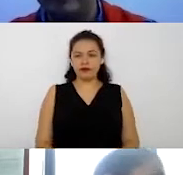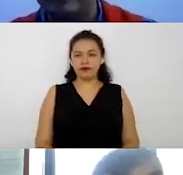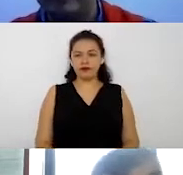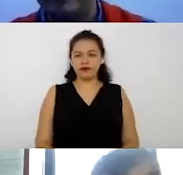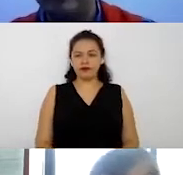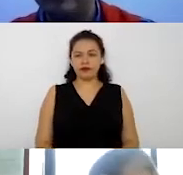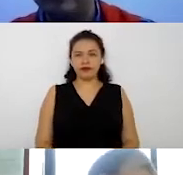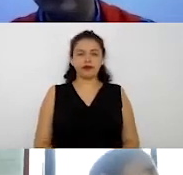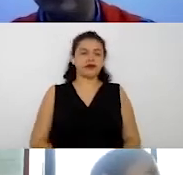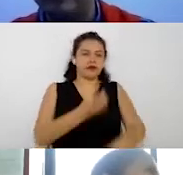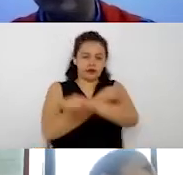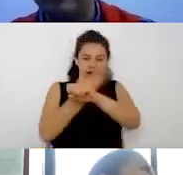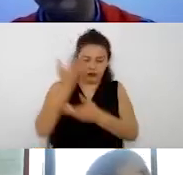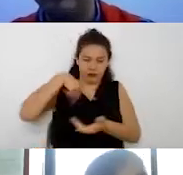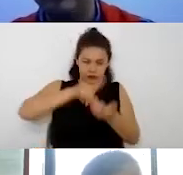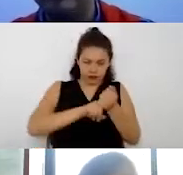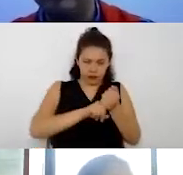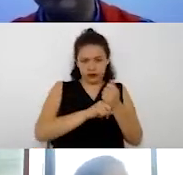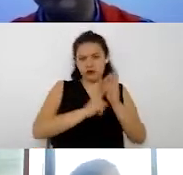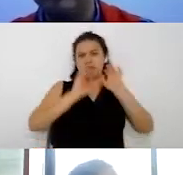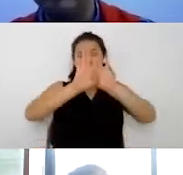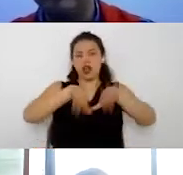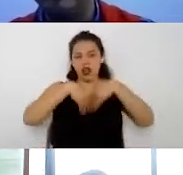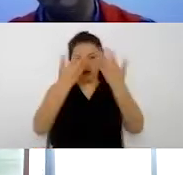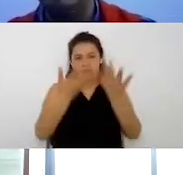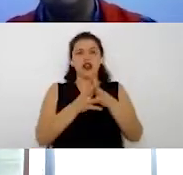Hemorragia interna, externa.